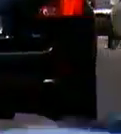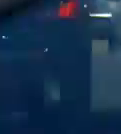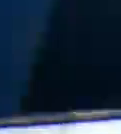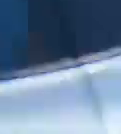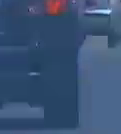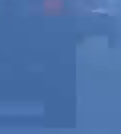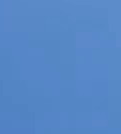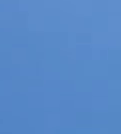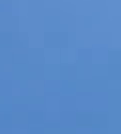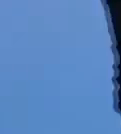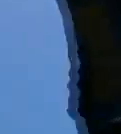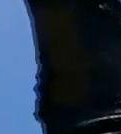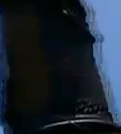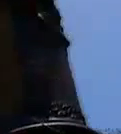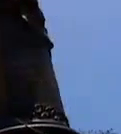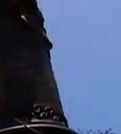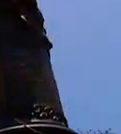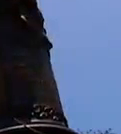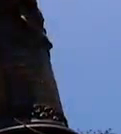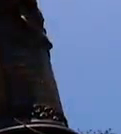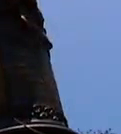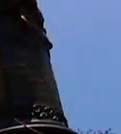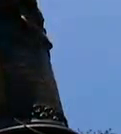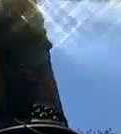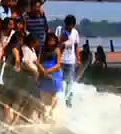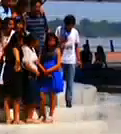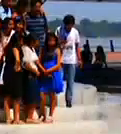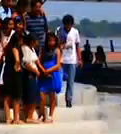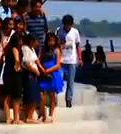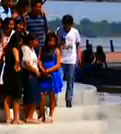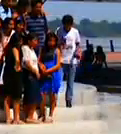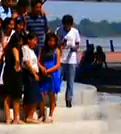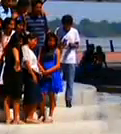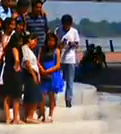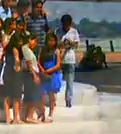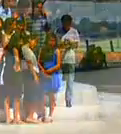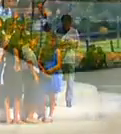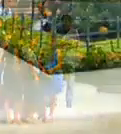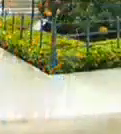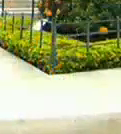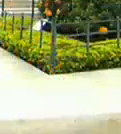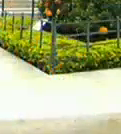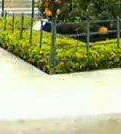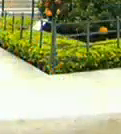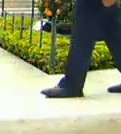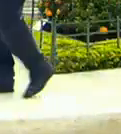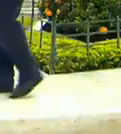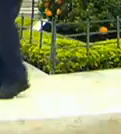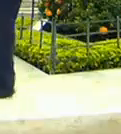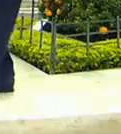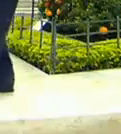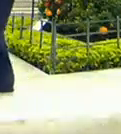Guayaquil, Guayaquil, como dicen, no. Me cargo la perla del Pacífico, la perla más bella.